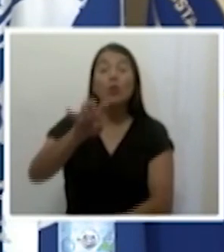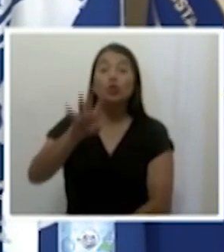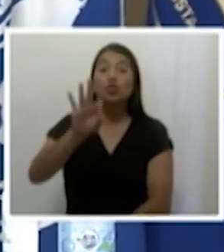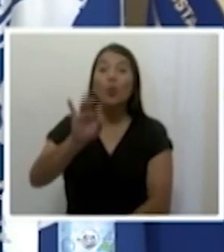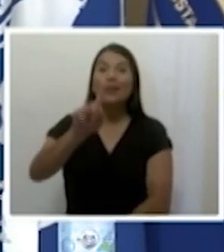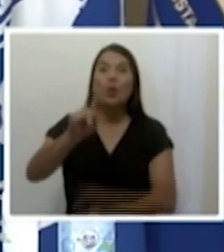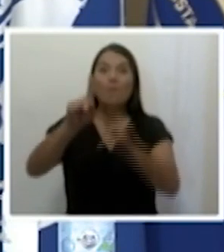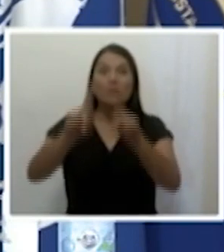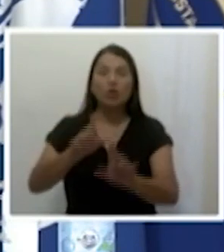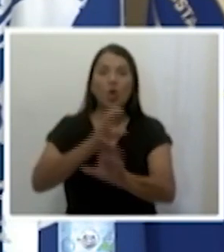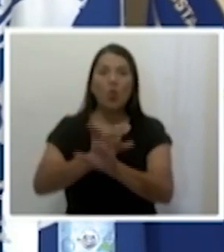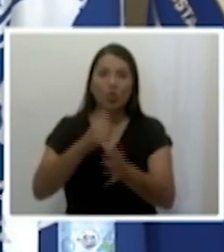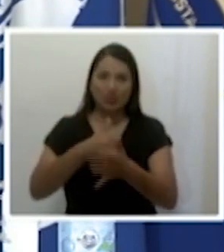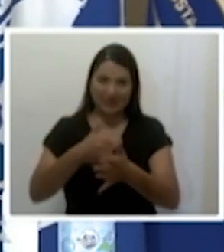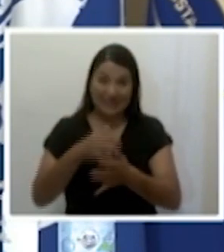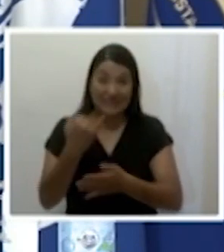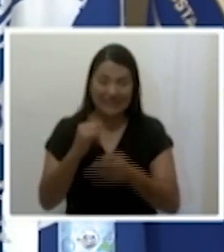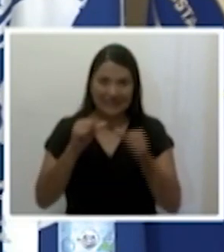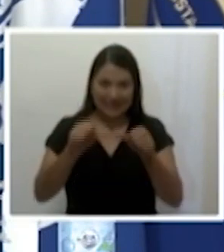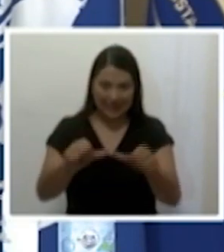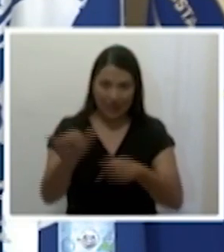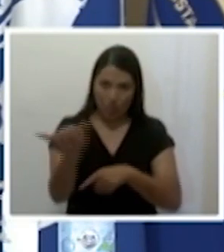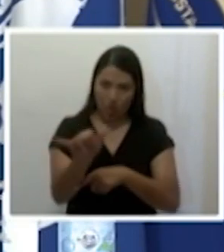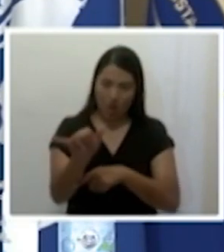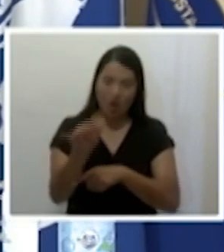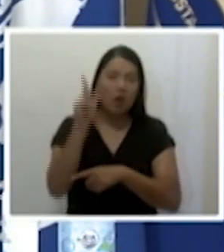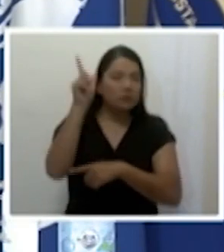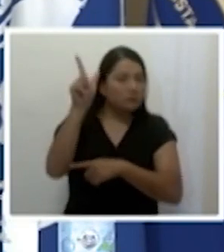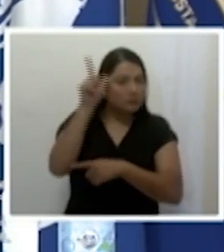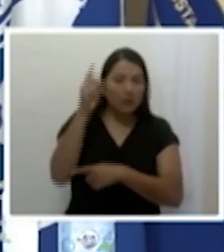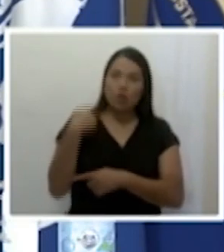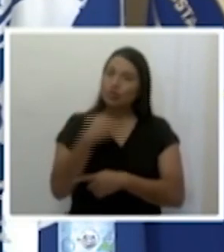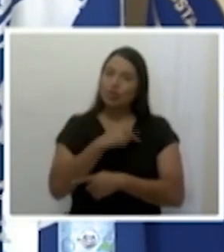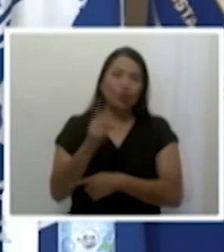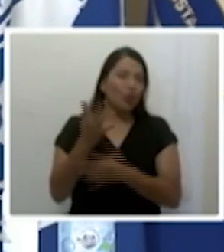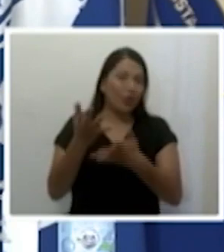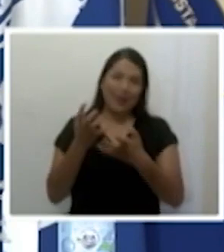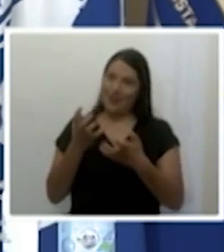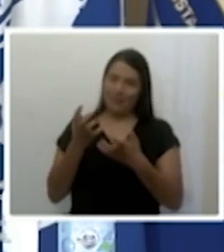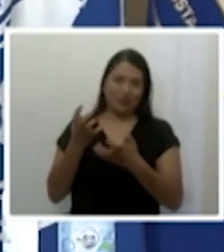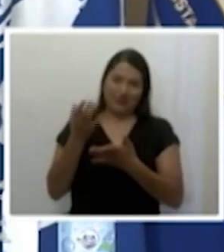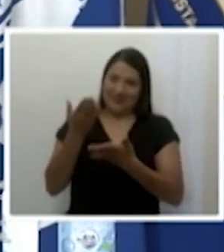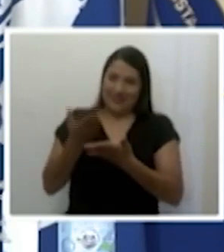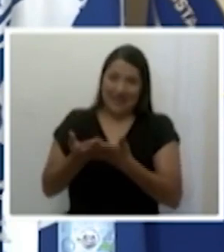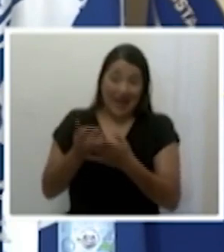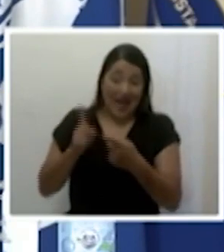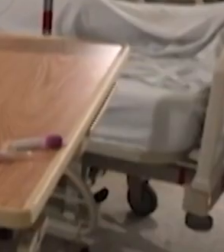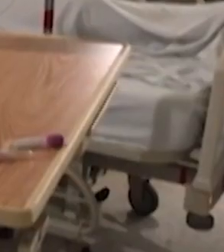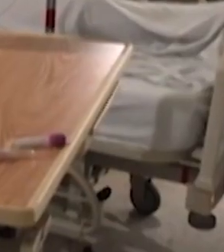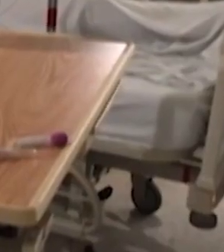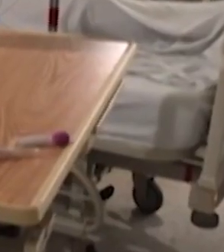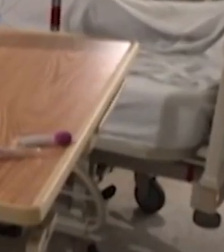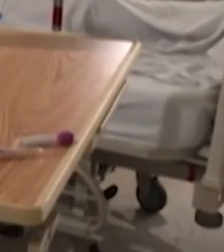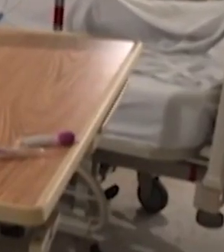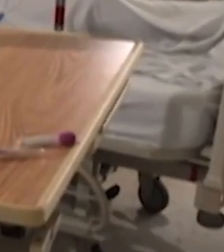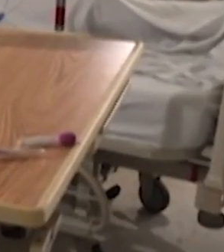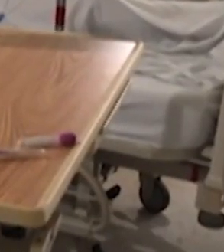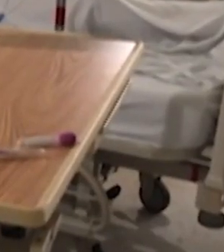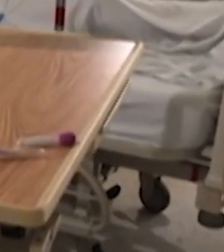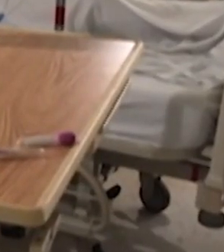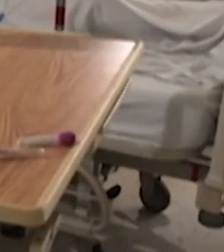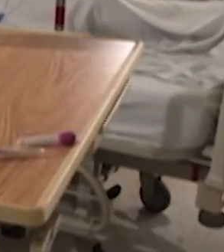cuidados intensivos. Obviamente no queremos llegar ahí porque no hay tantas unidades de cuidados intensivos.